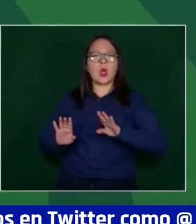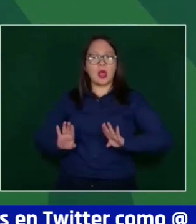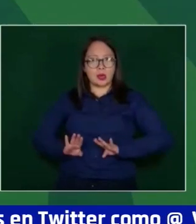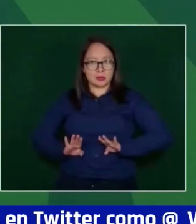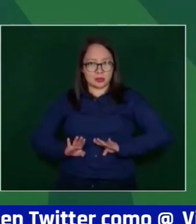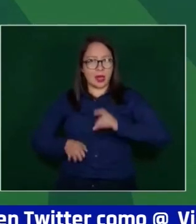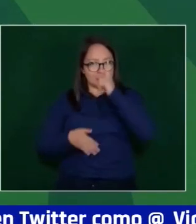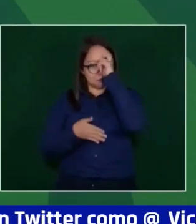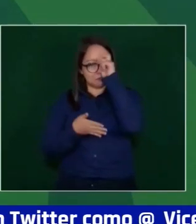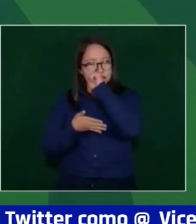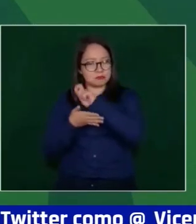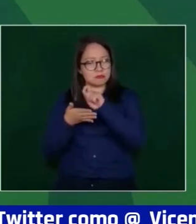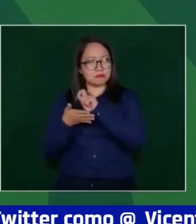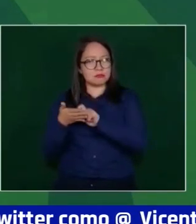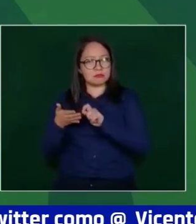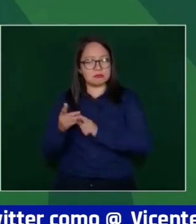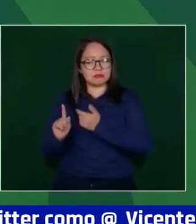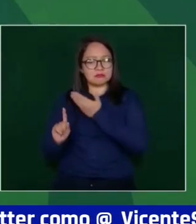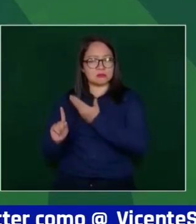el que